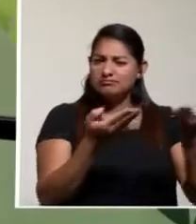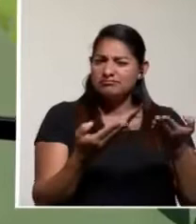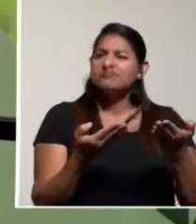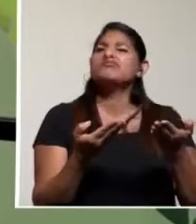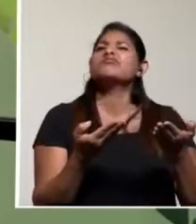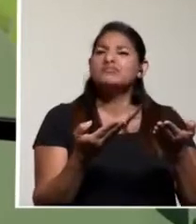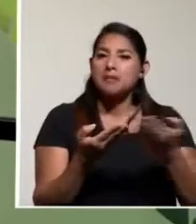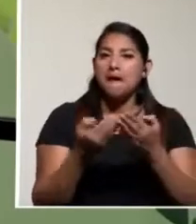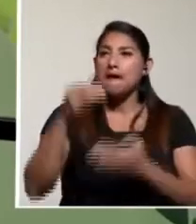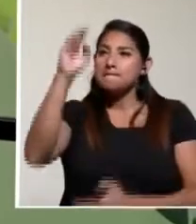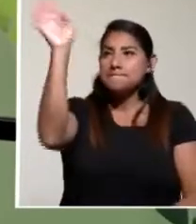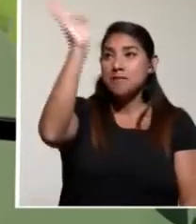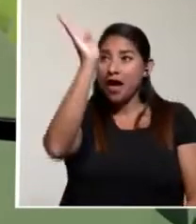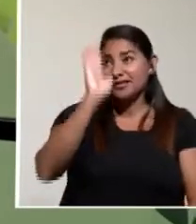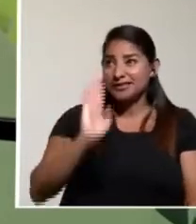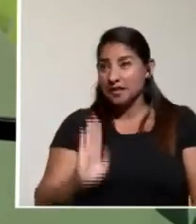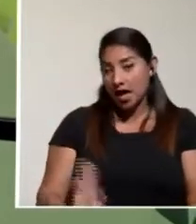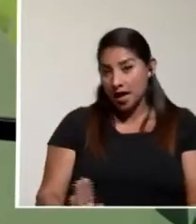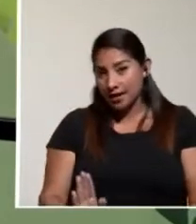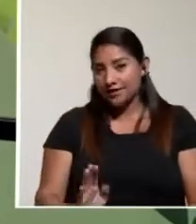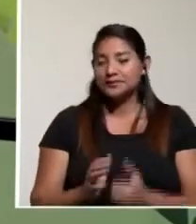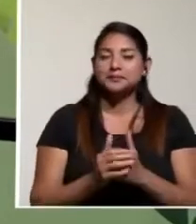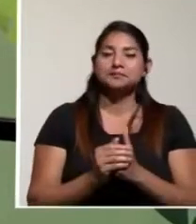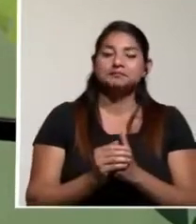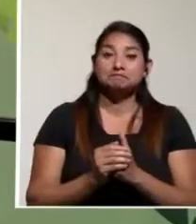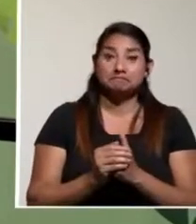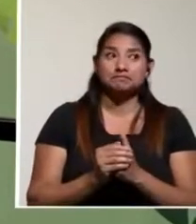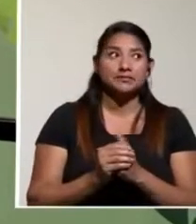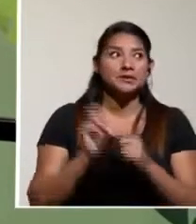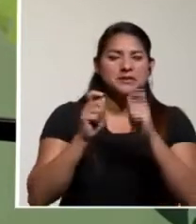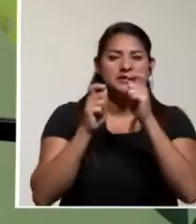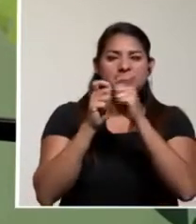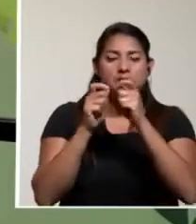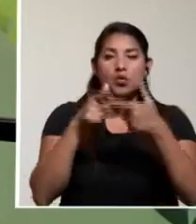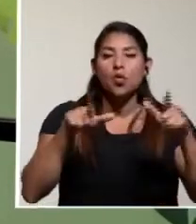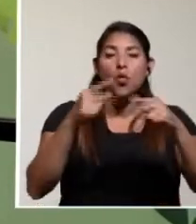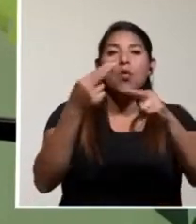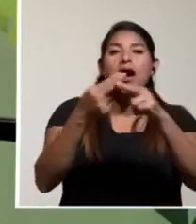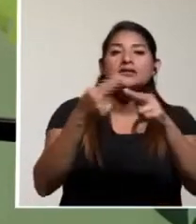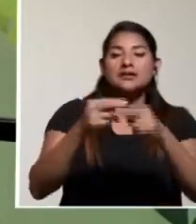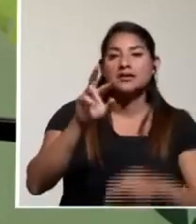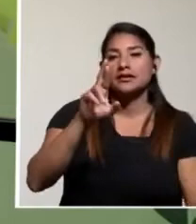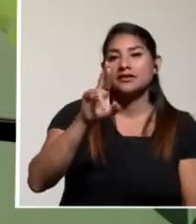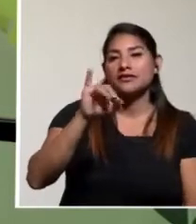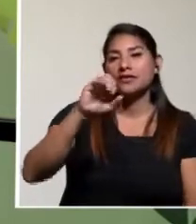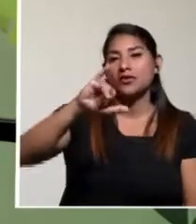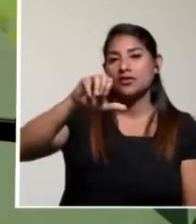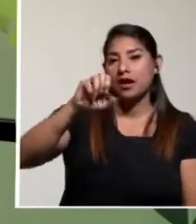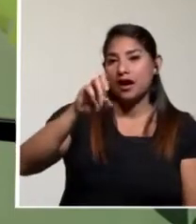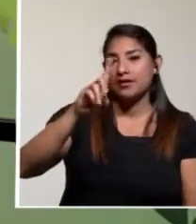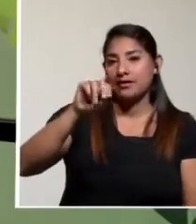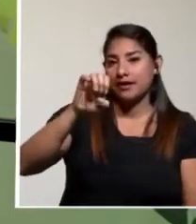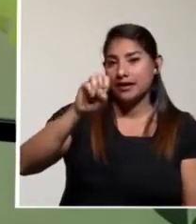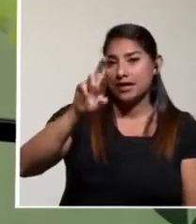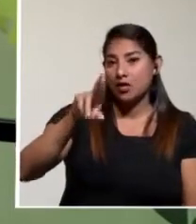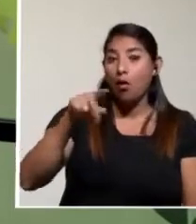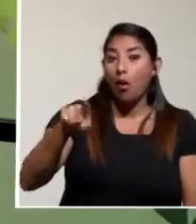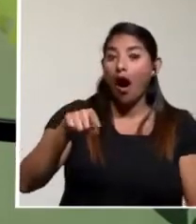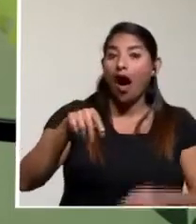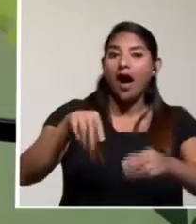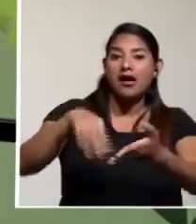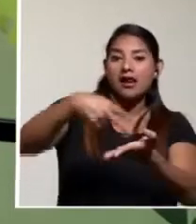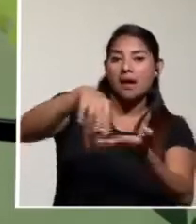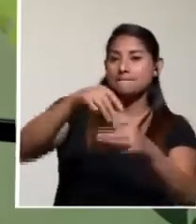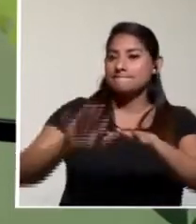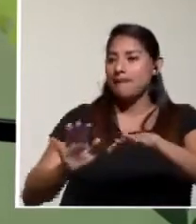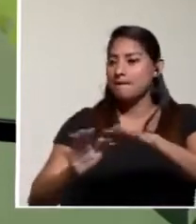desde Brasil. Más específicamente de un lugar que se llama Río de Janeiro y que ahí hacen muchos